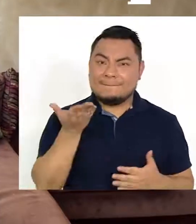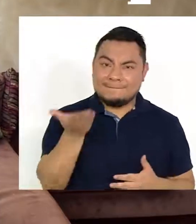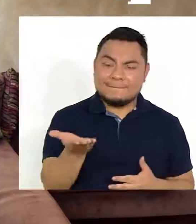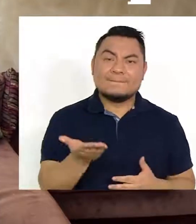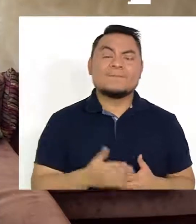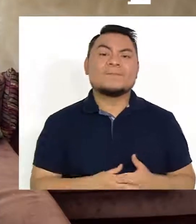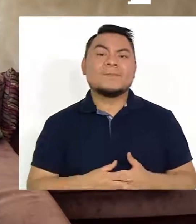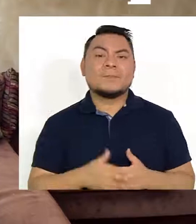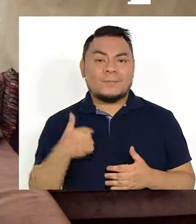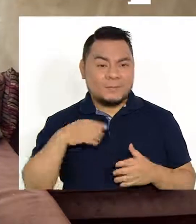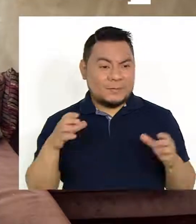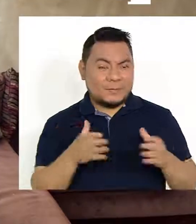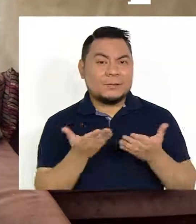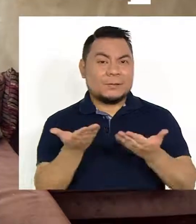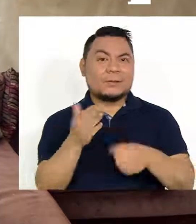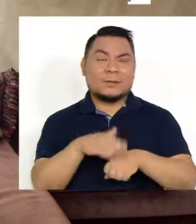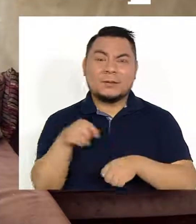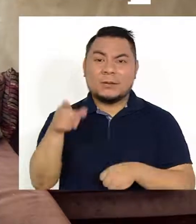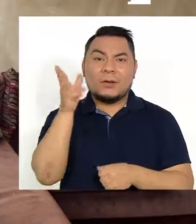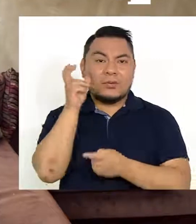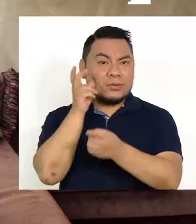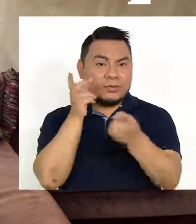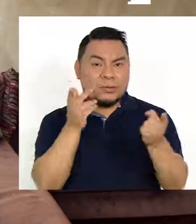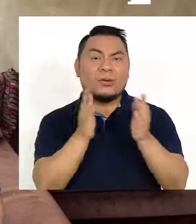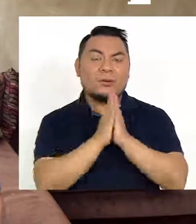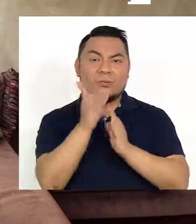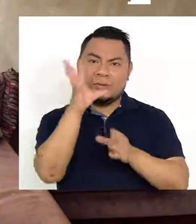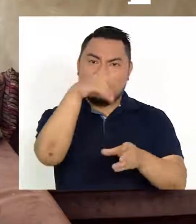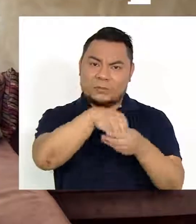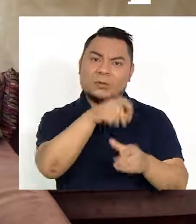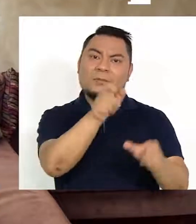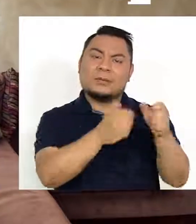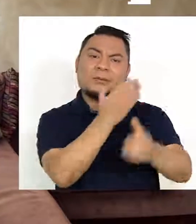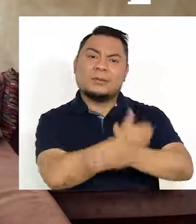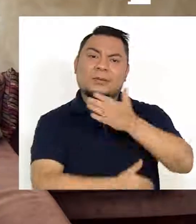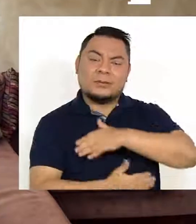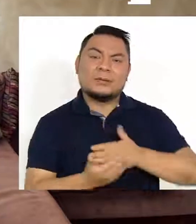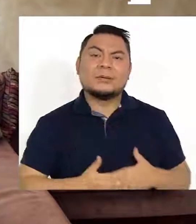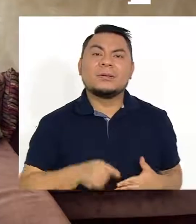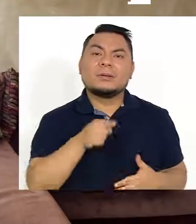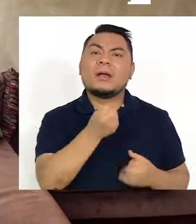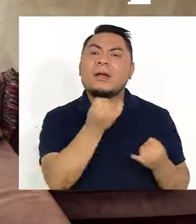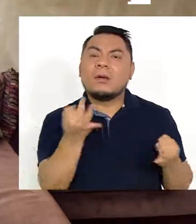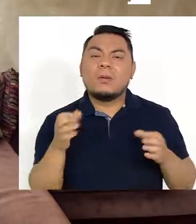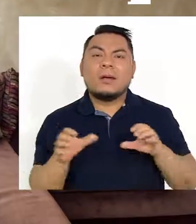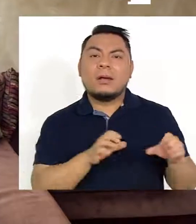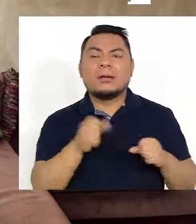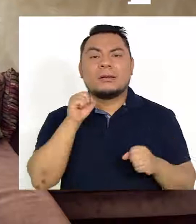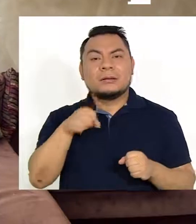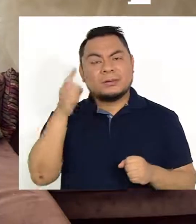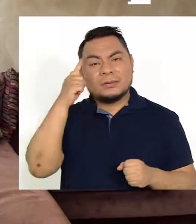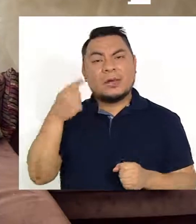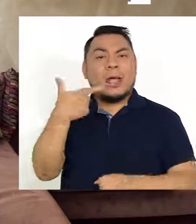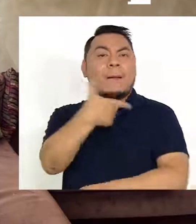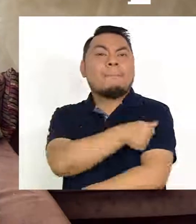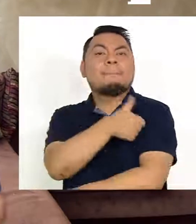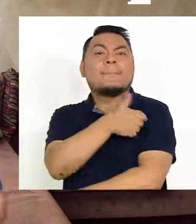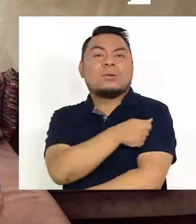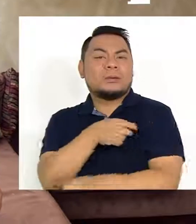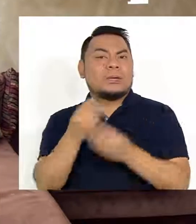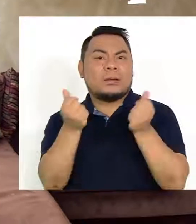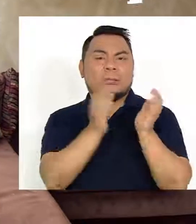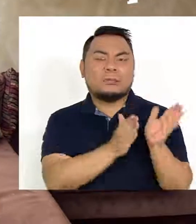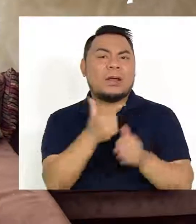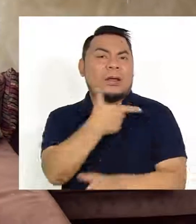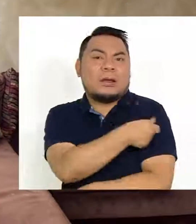esta ventana, porque sabemos que nos van a escuchar, incluyan a las personas con discapacidad en alguna de las fases de vacunación